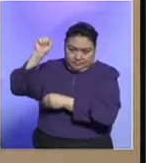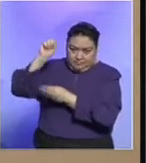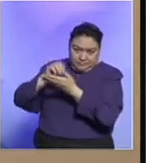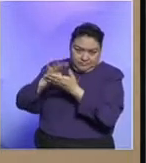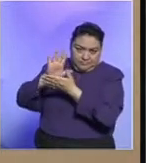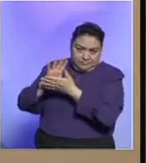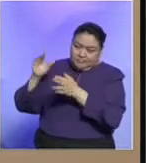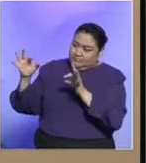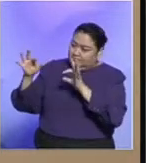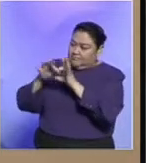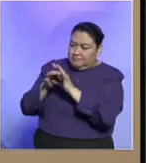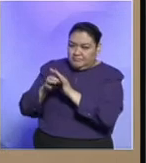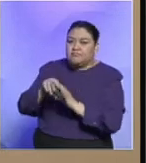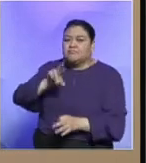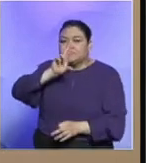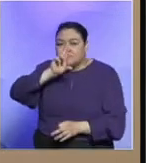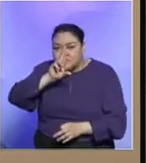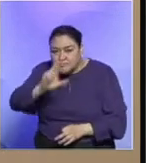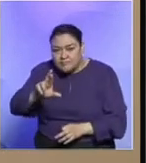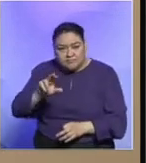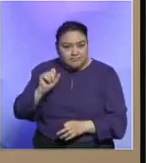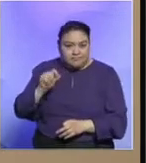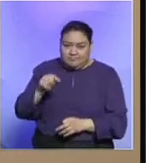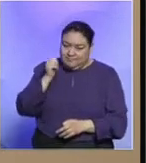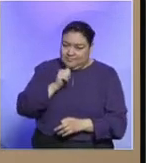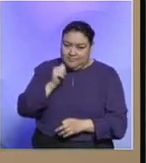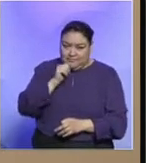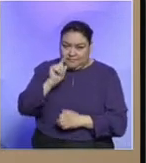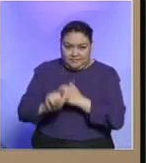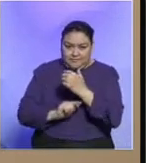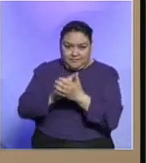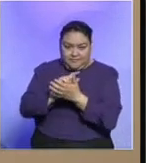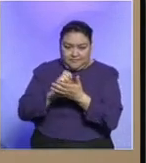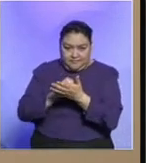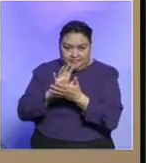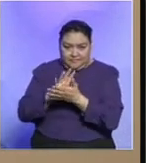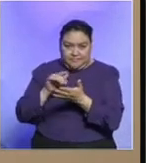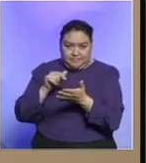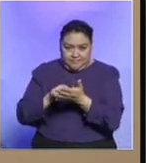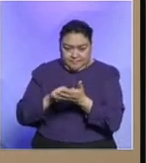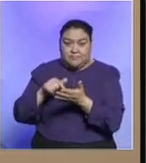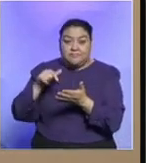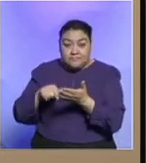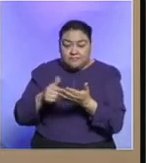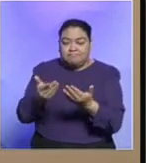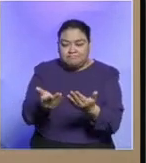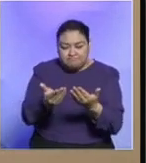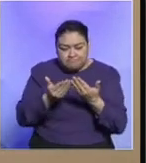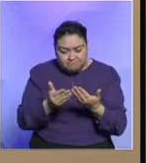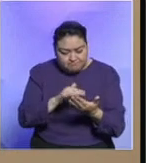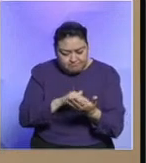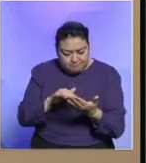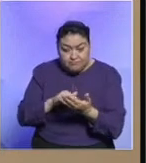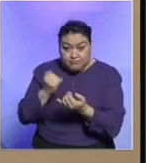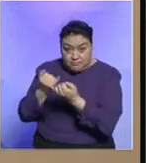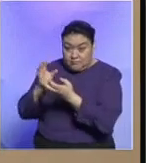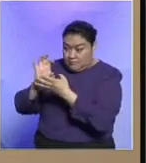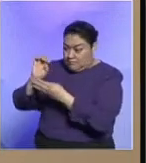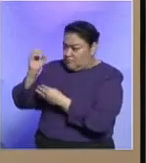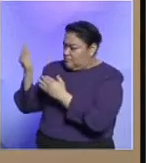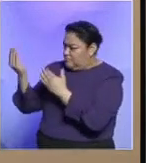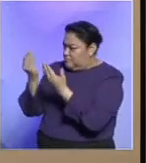jurídico. Partiendo de esa base, desde la lectura de nuestro documento